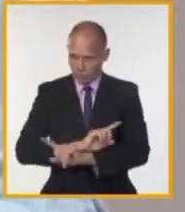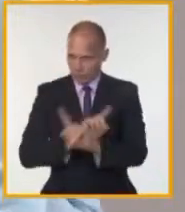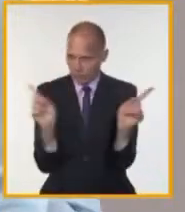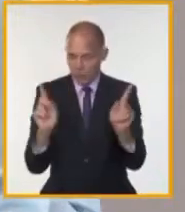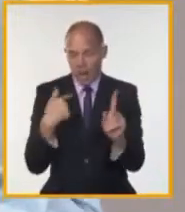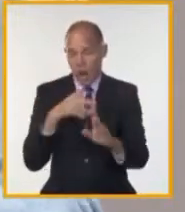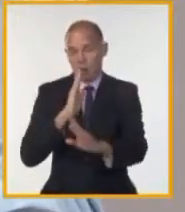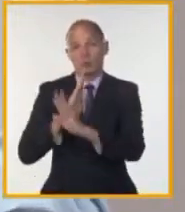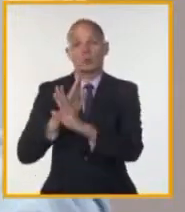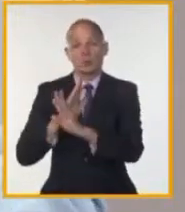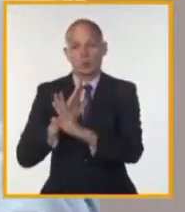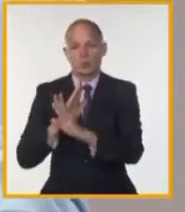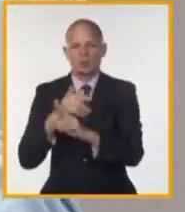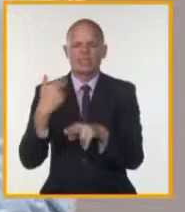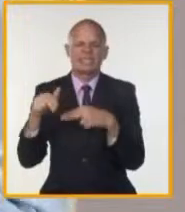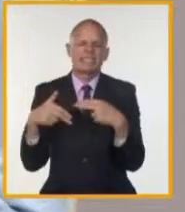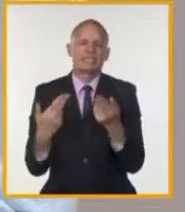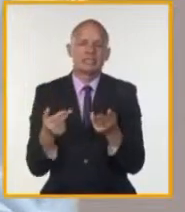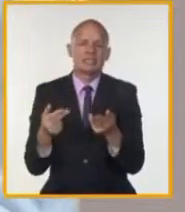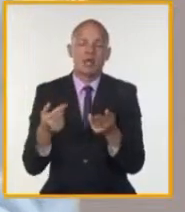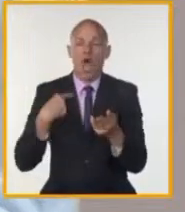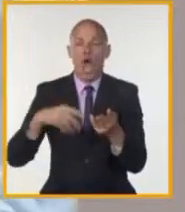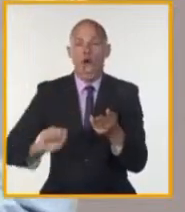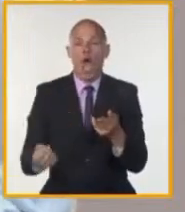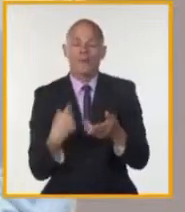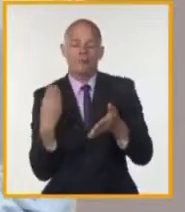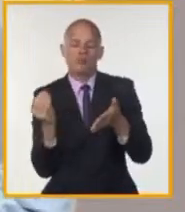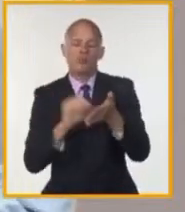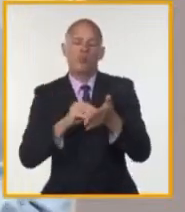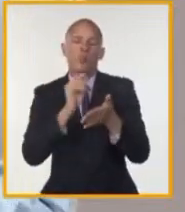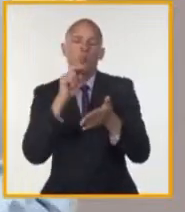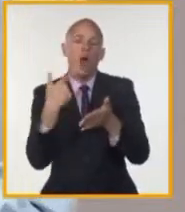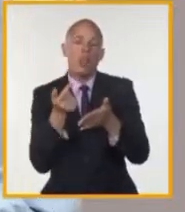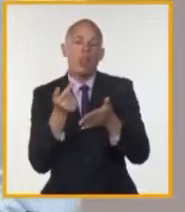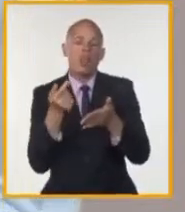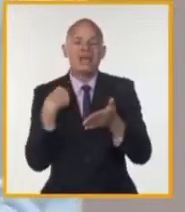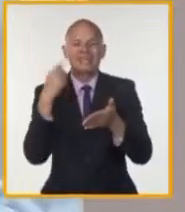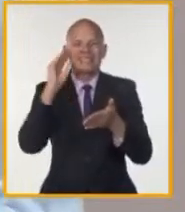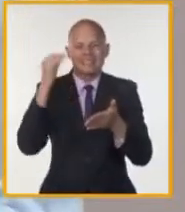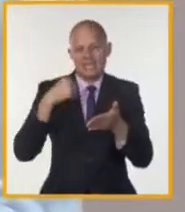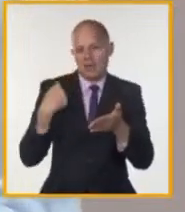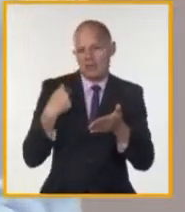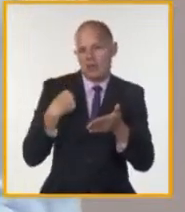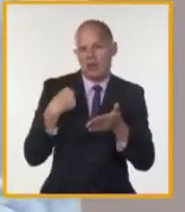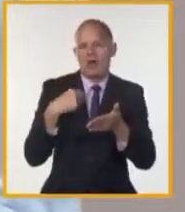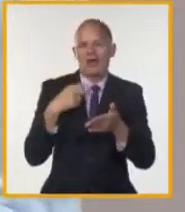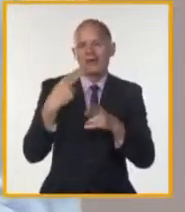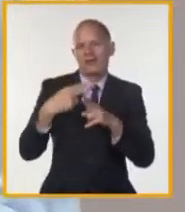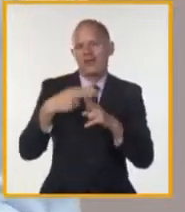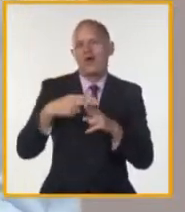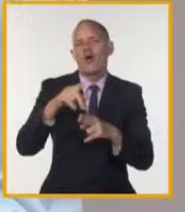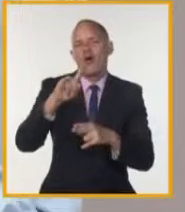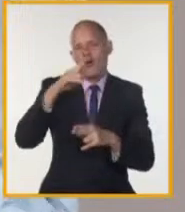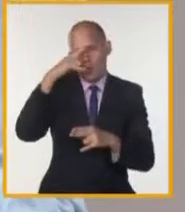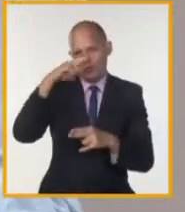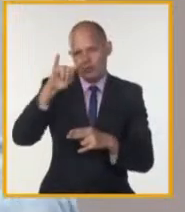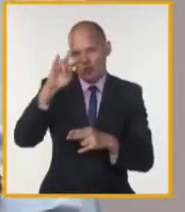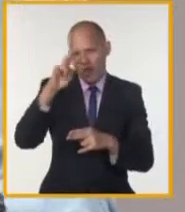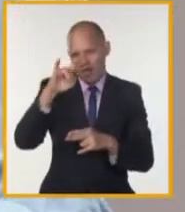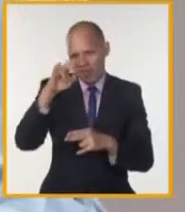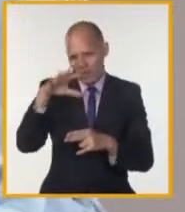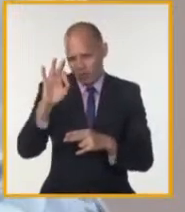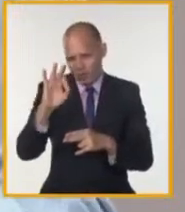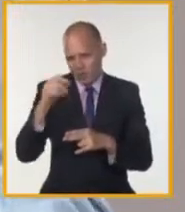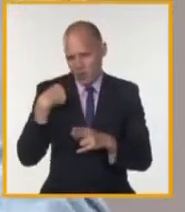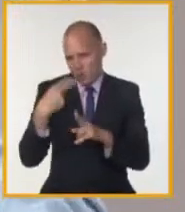bajo la premisa de un usuario, una cuenta. Hay personas que aún no lo han comprendido, pero es uno de los elementos